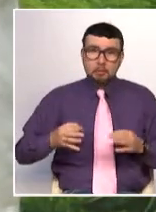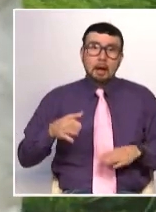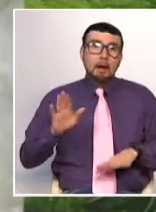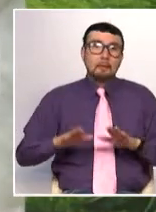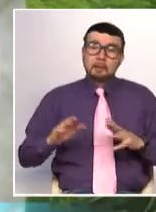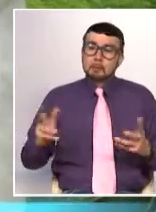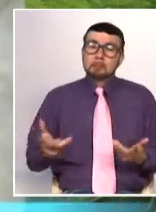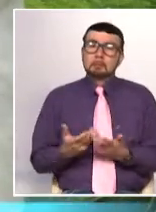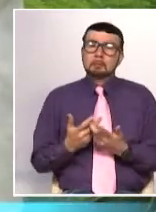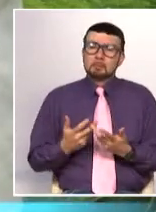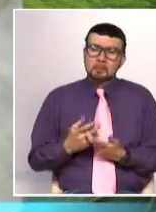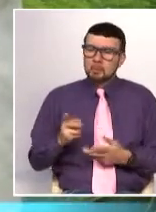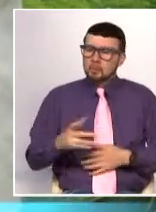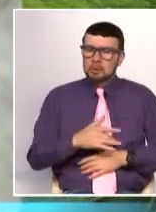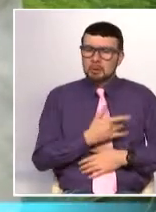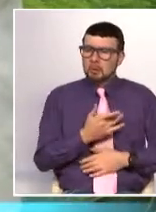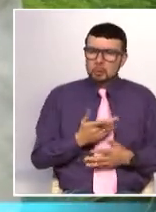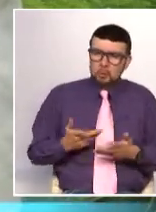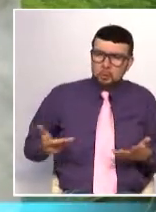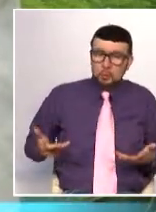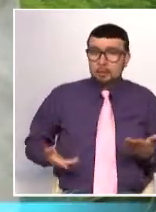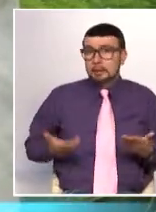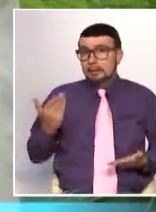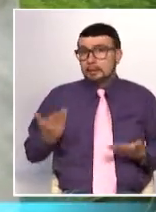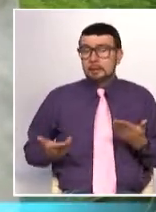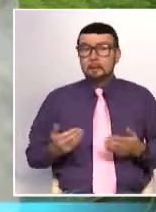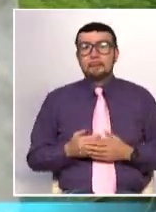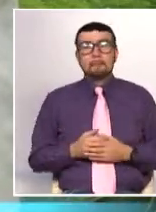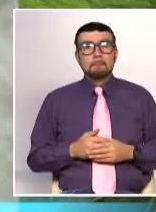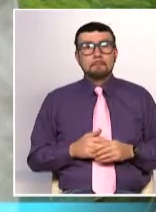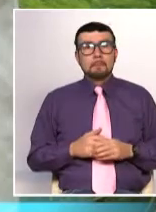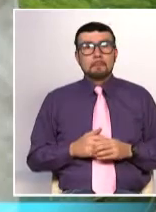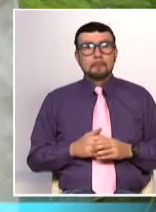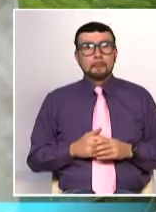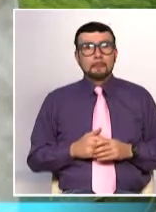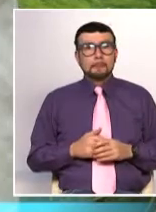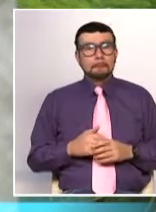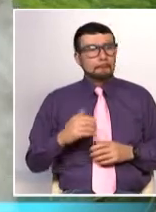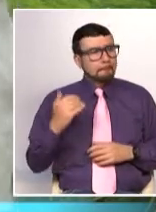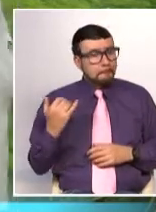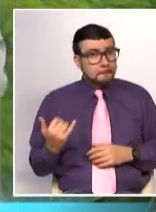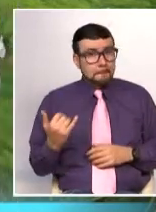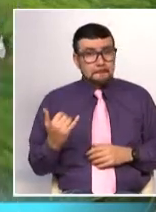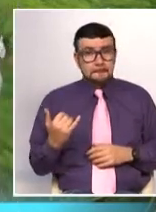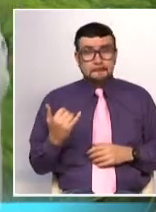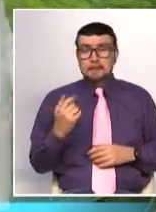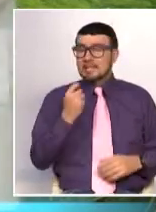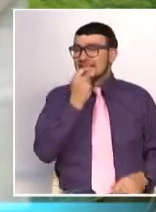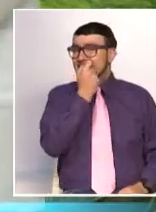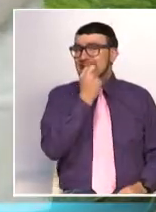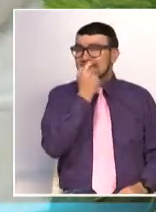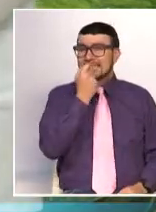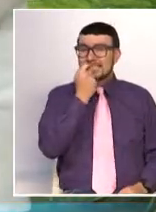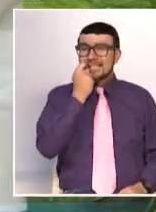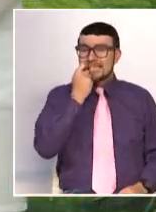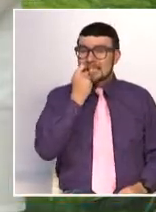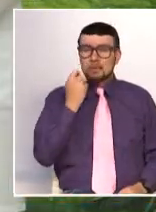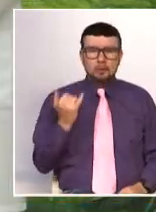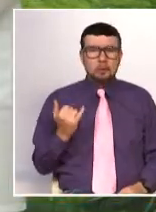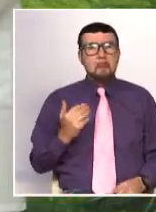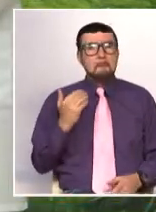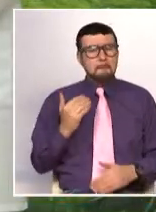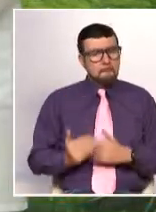estímulo respuesta la odontología es un proceso que nosotros siempre tenemos